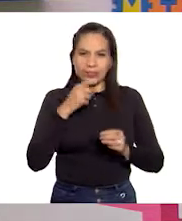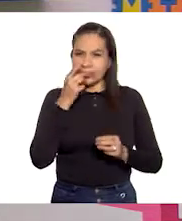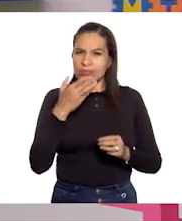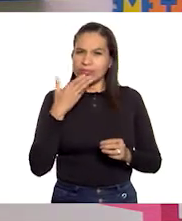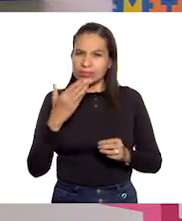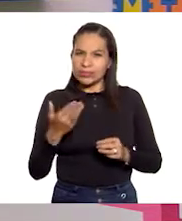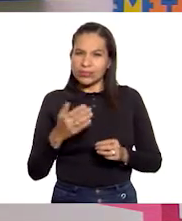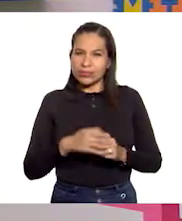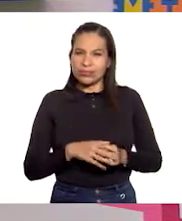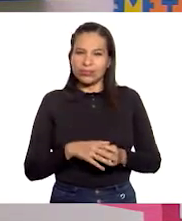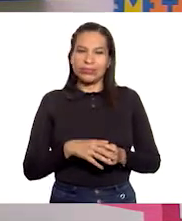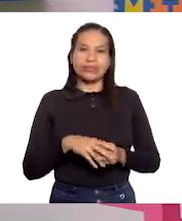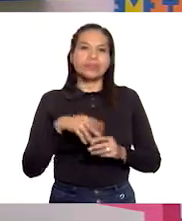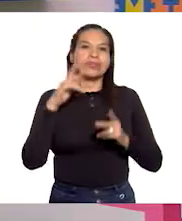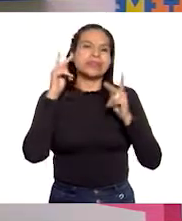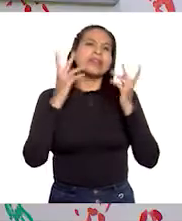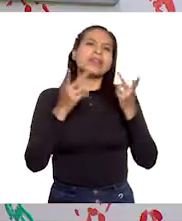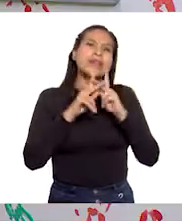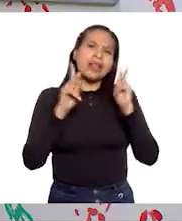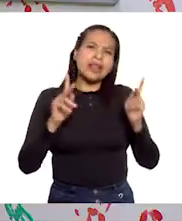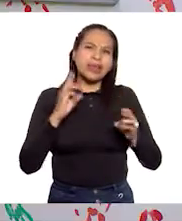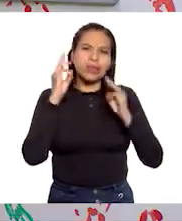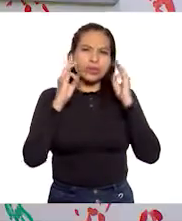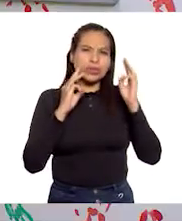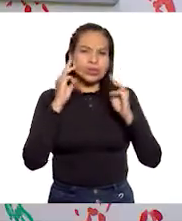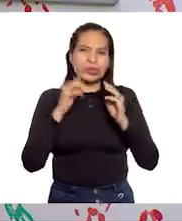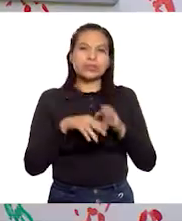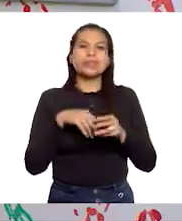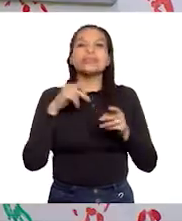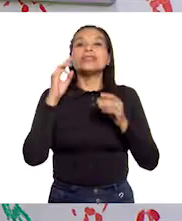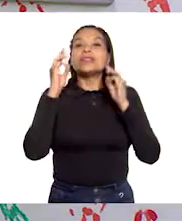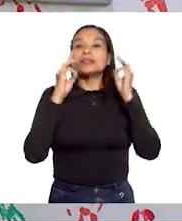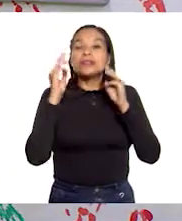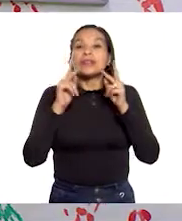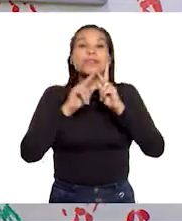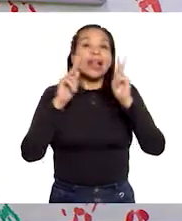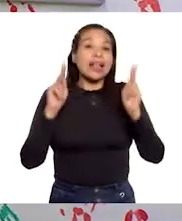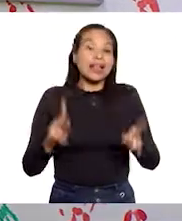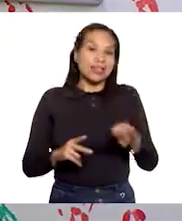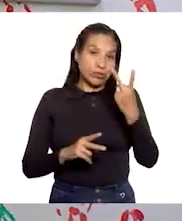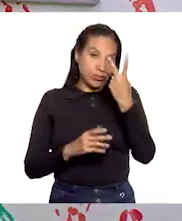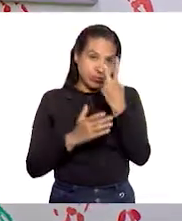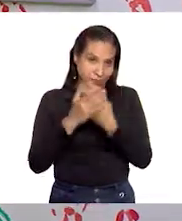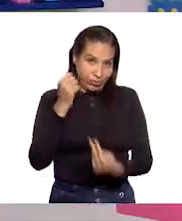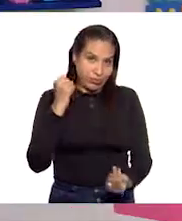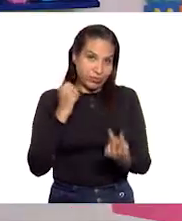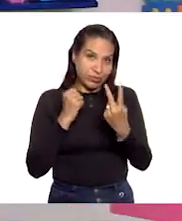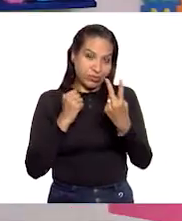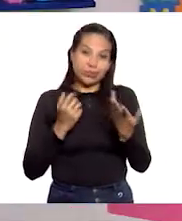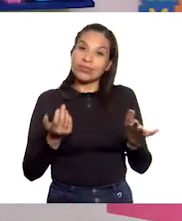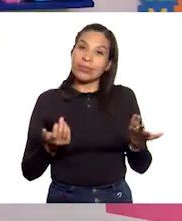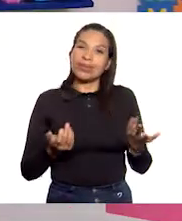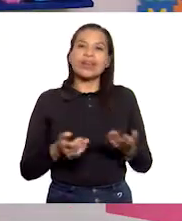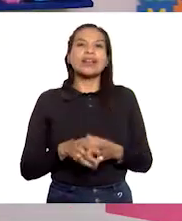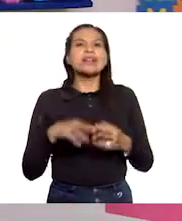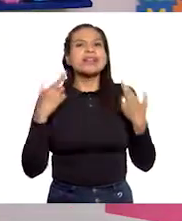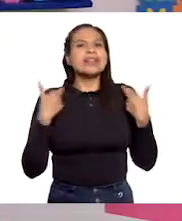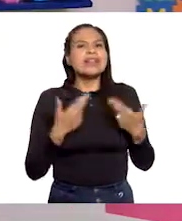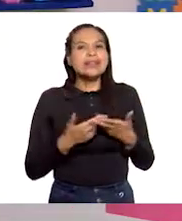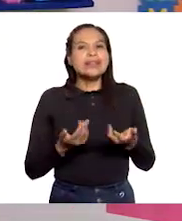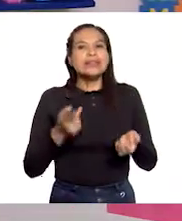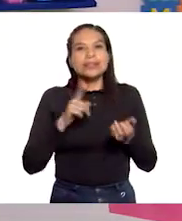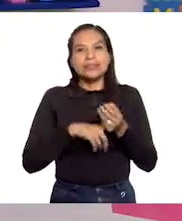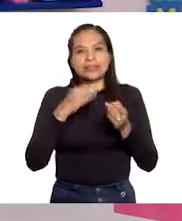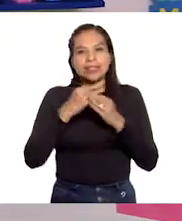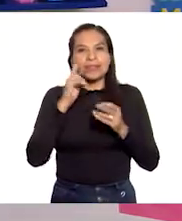bien, maestra, es Palacio Museo. Palacio de Bellas Artes. Es que es un museo y un palacio a la misma vez. Oiga, maestra Hortensia, pero en